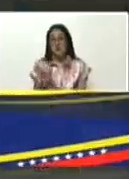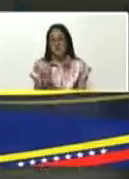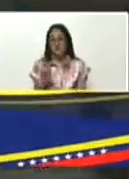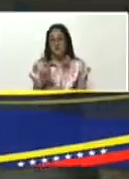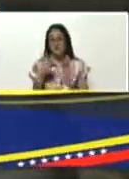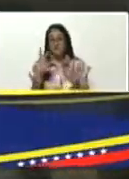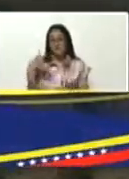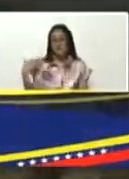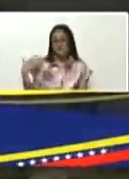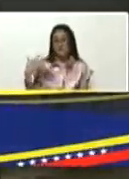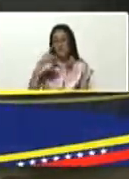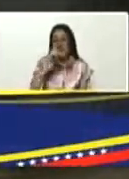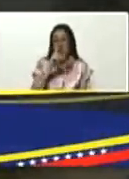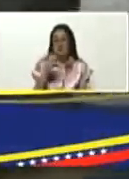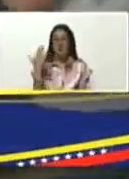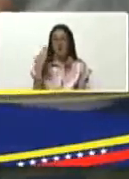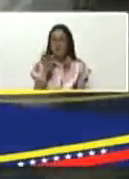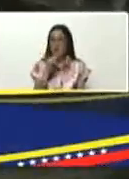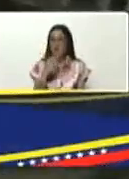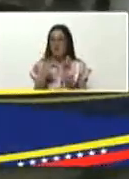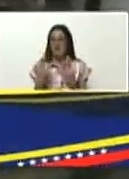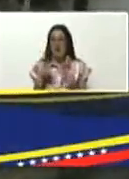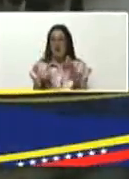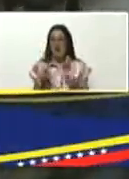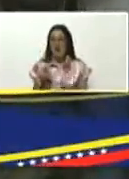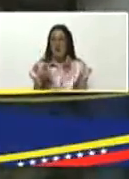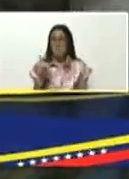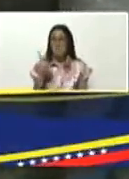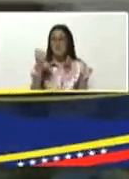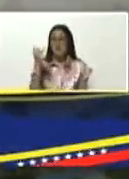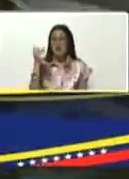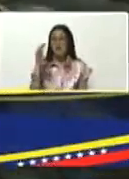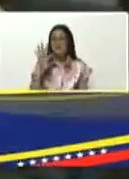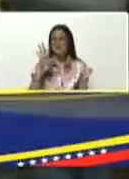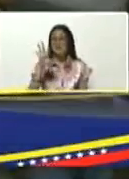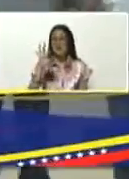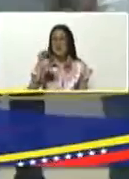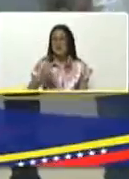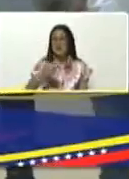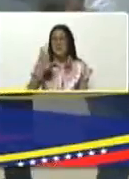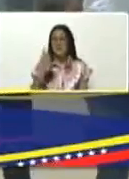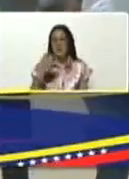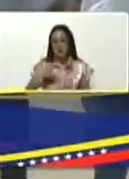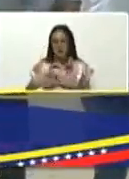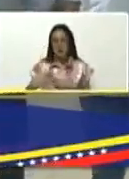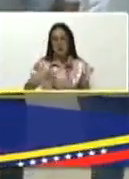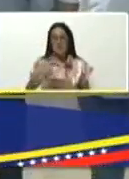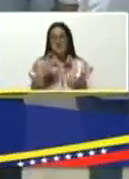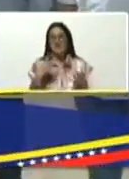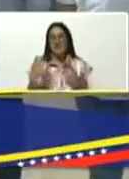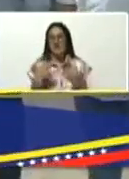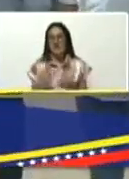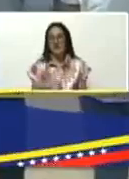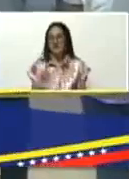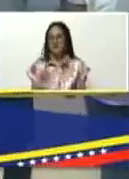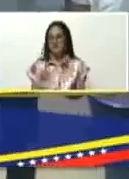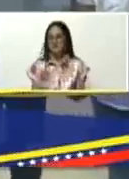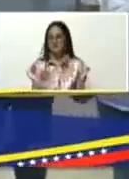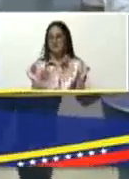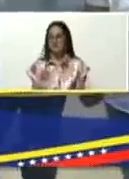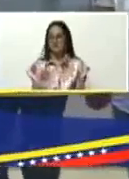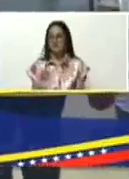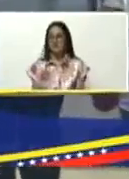17 años que no se hacían feria. Creo que es la primera de 50 más que nos faltan por hacer. Señor Angelo, usted